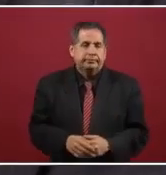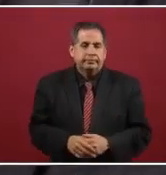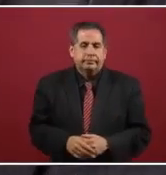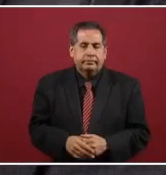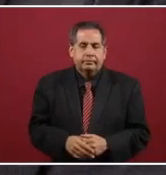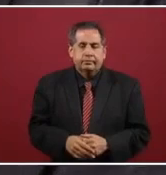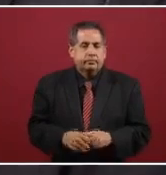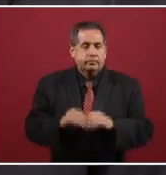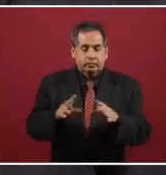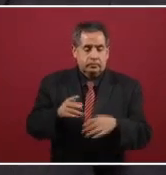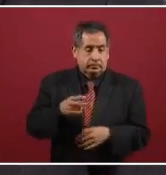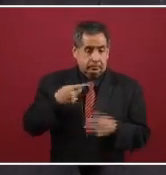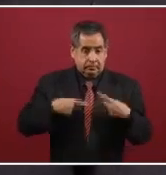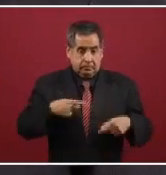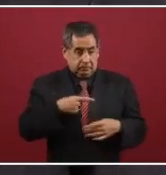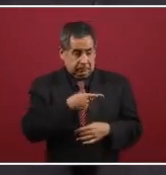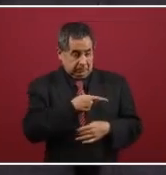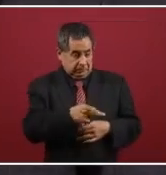combatir la pobreza.